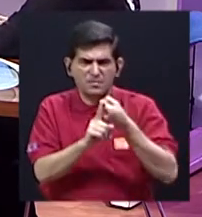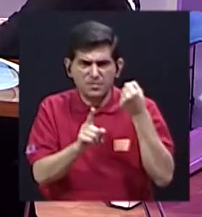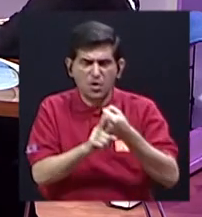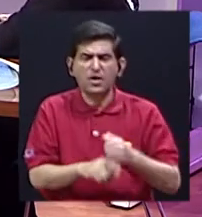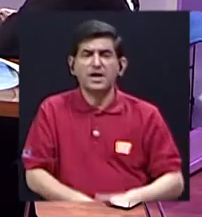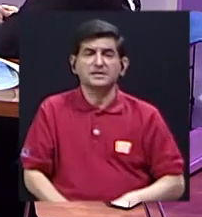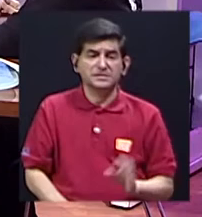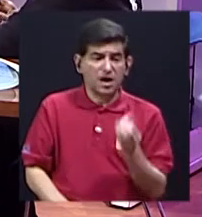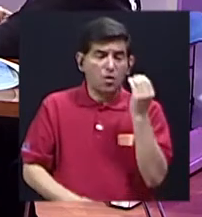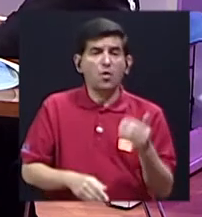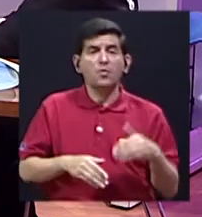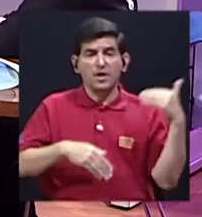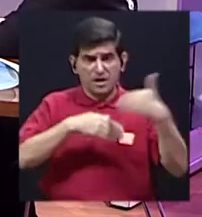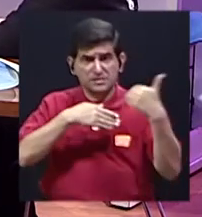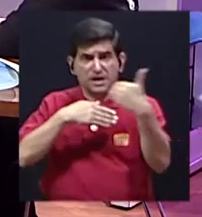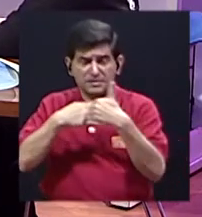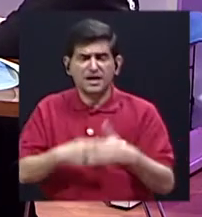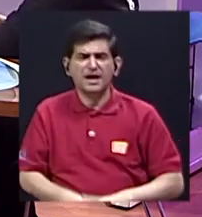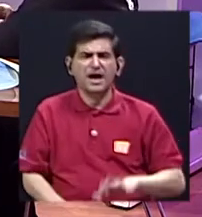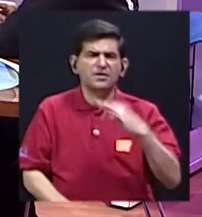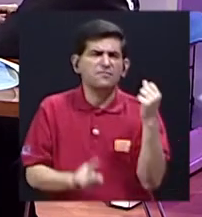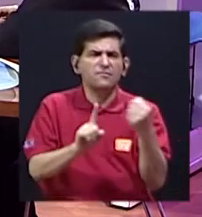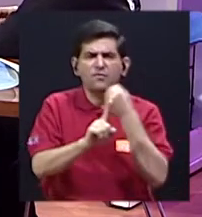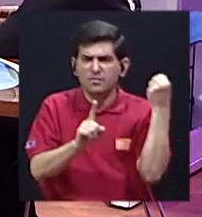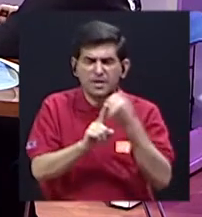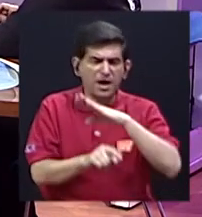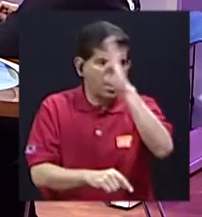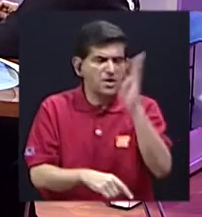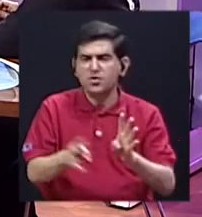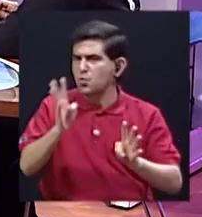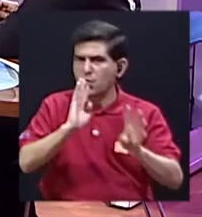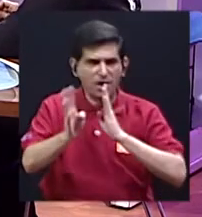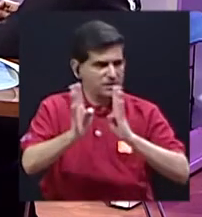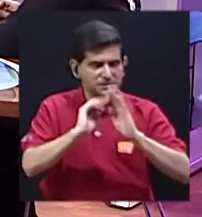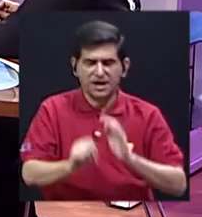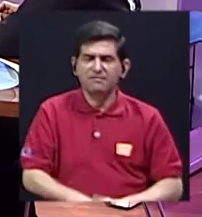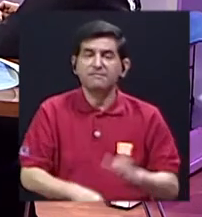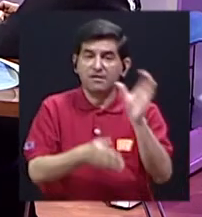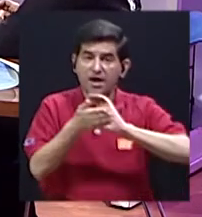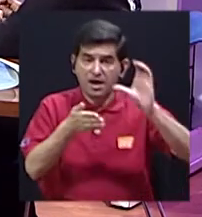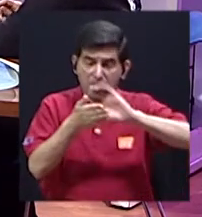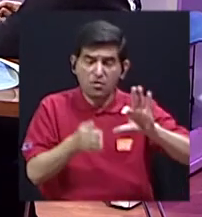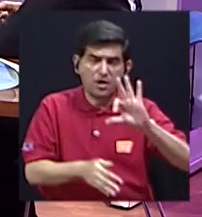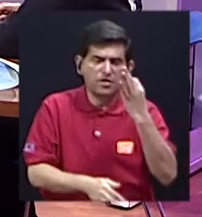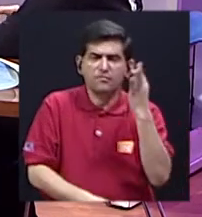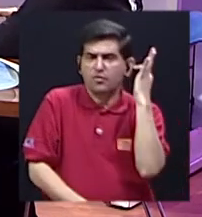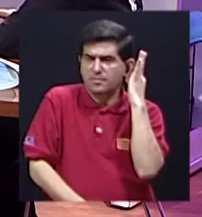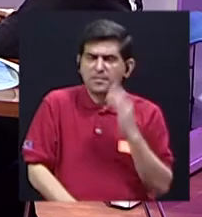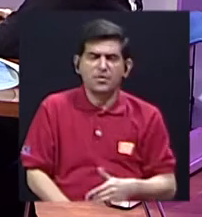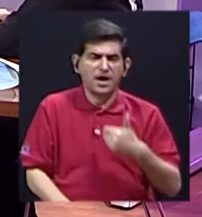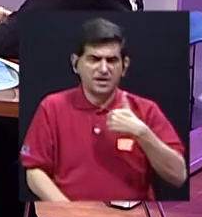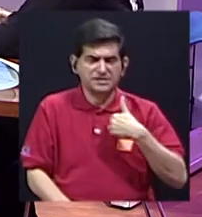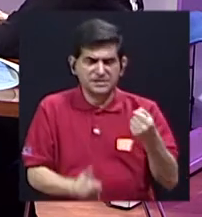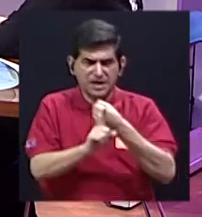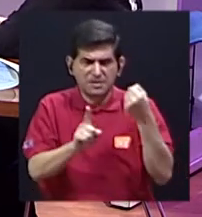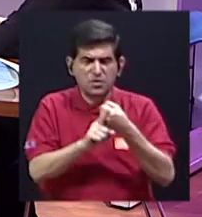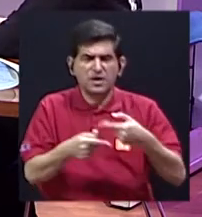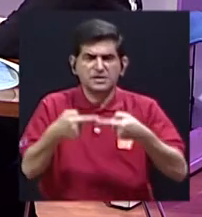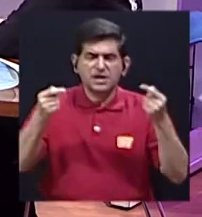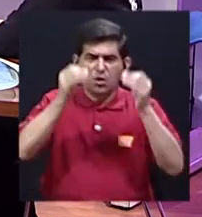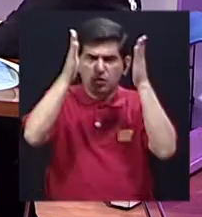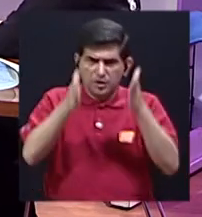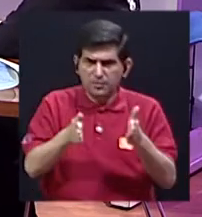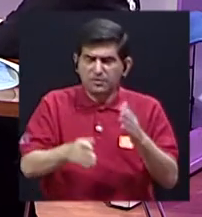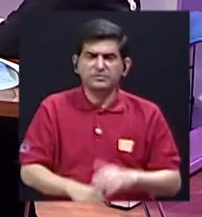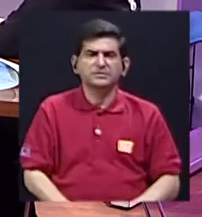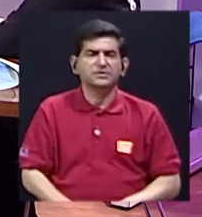de los adolescentes es una forma de violencia y de la que nunca se habla en los colegios la forma en que las mujeres ejercen violencia contra las profesoras